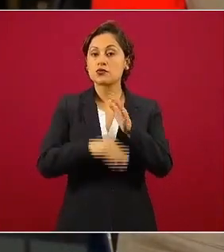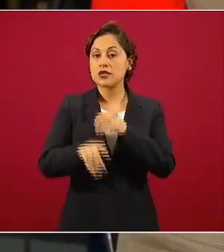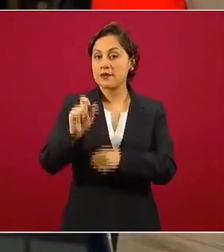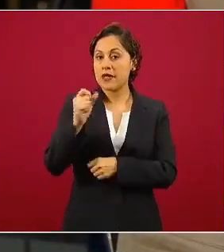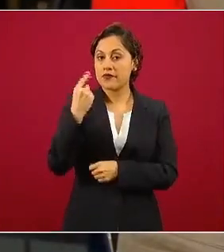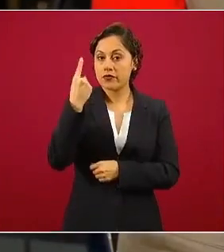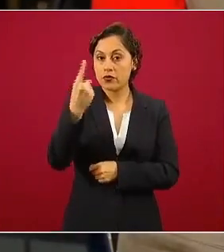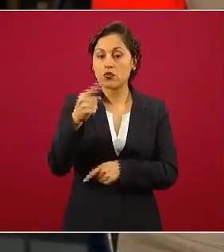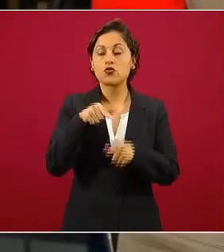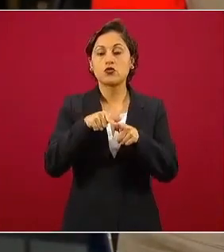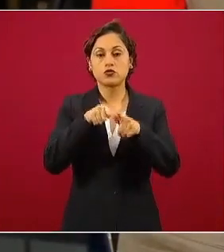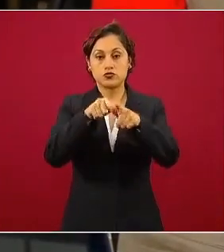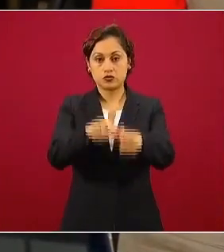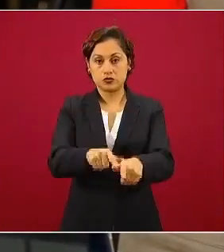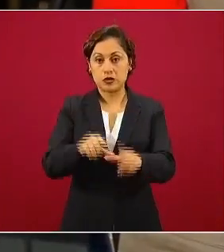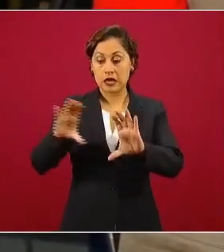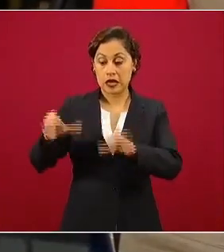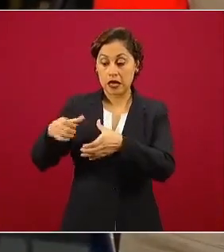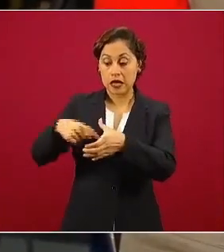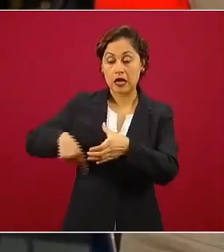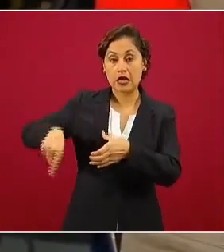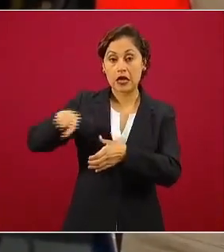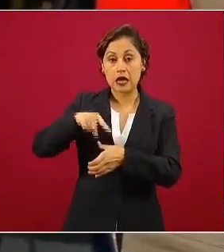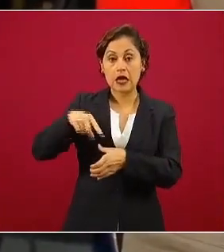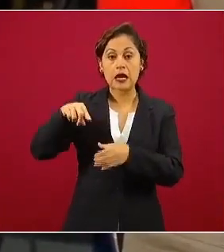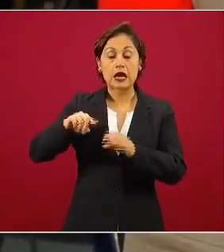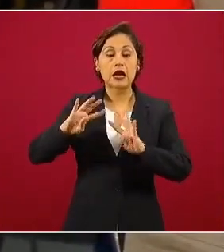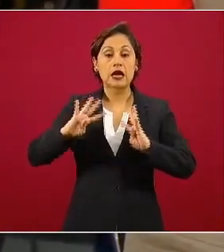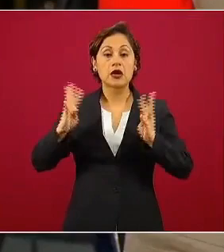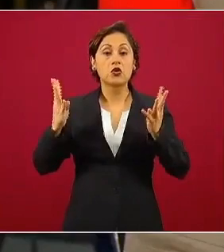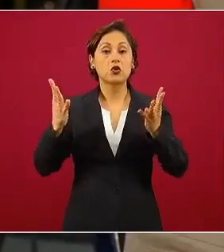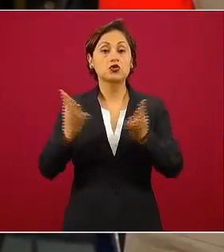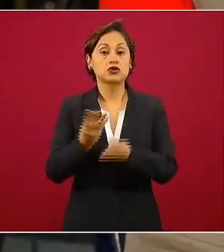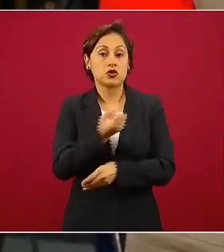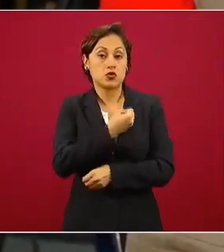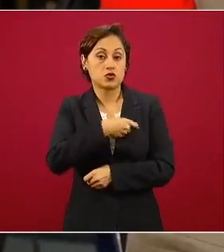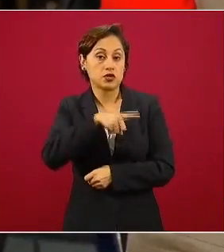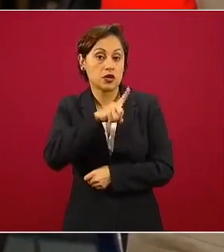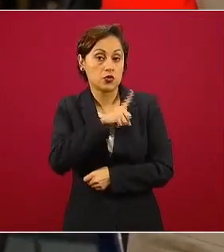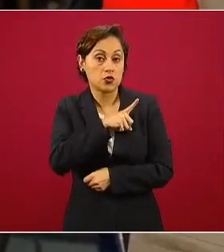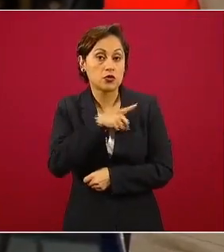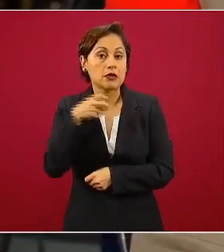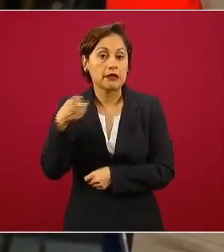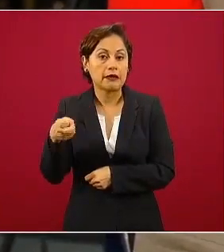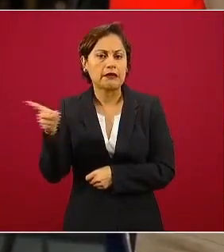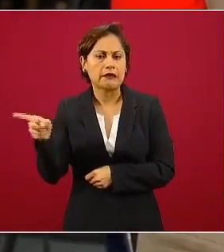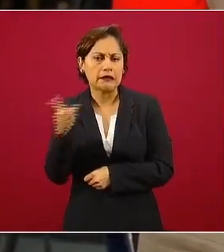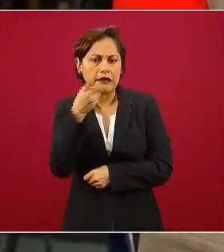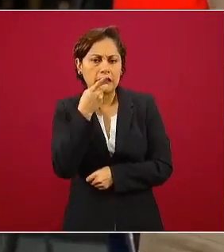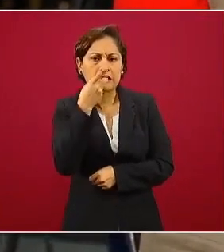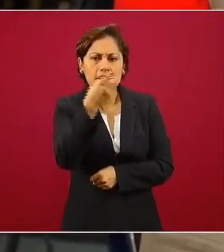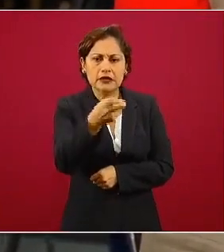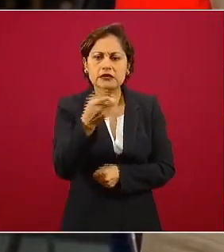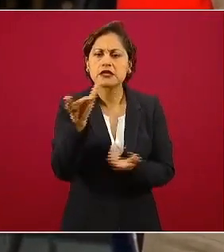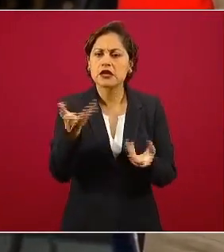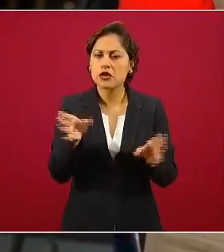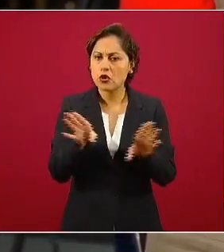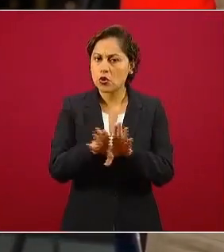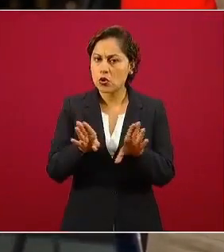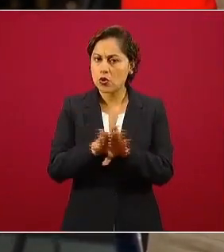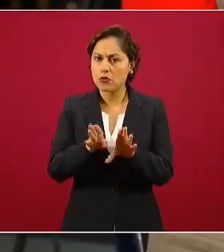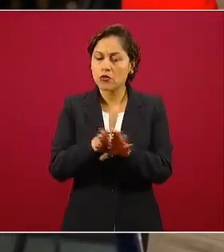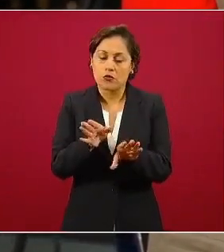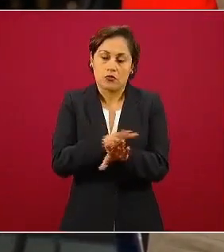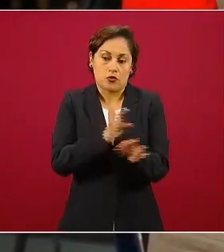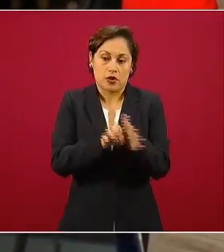han dicho este grupo de análisis, el propio Consejo Nacional de Salubridad, sobre este escenario para, digamos, el